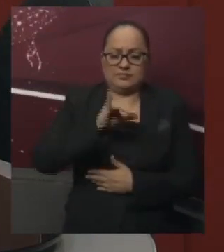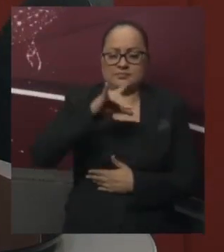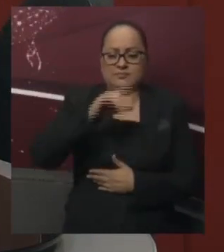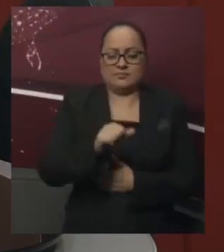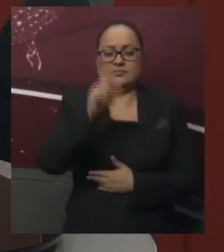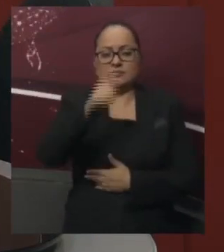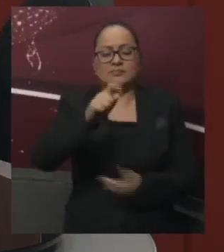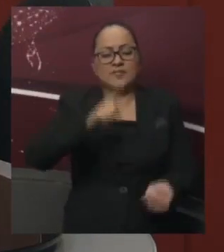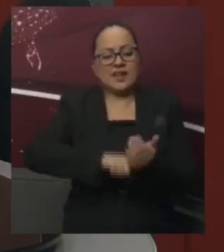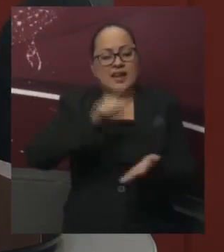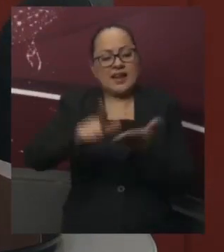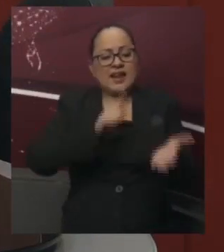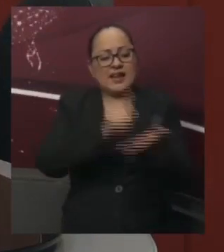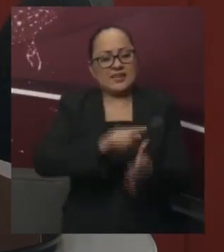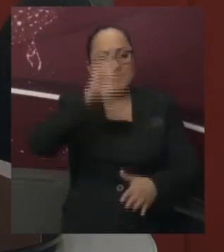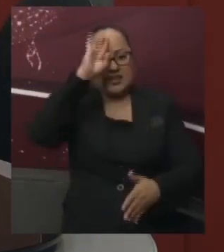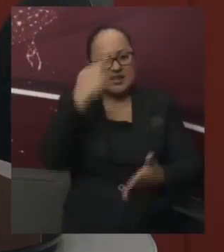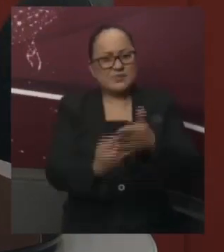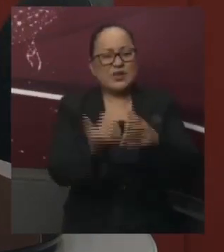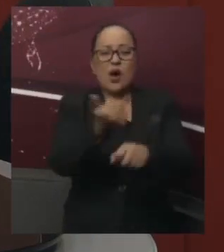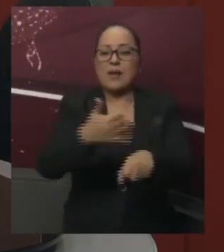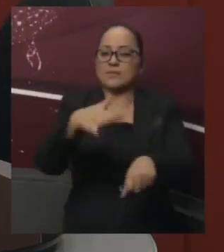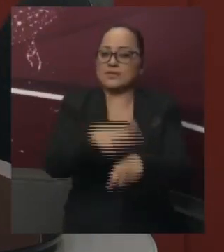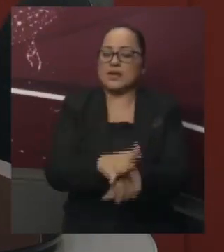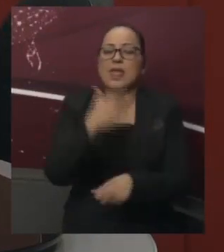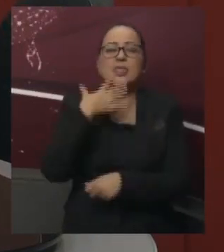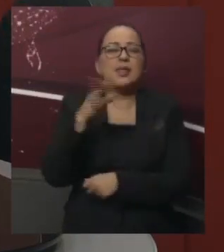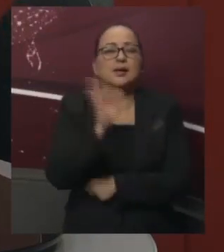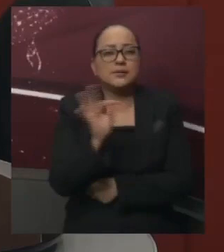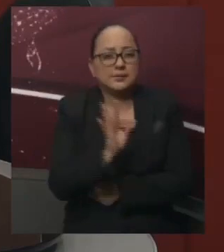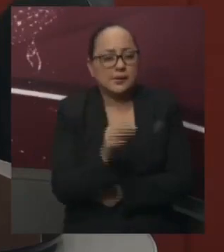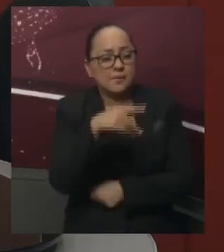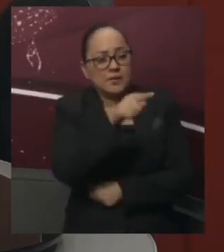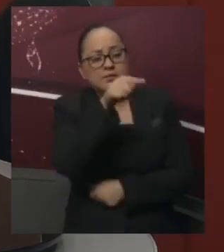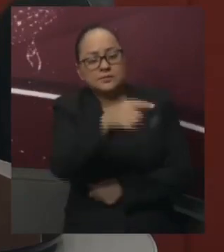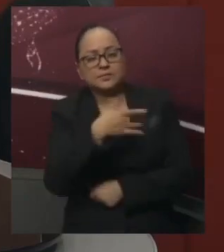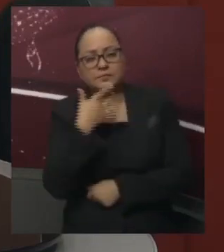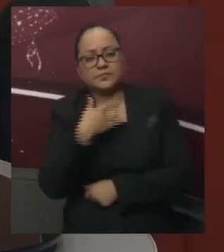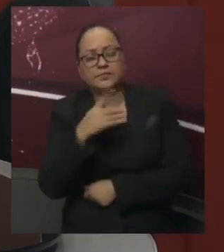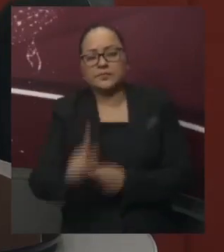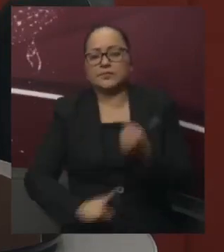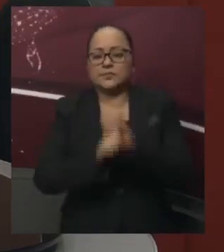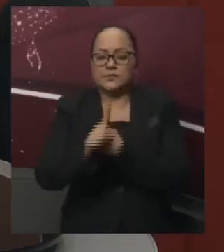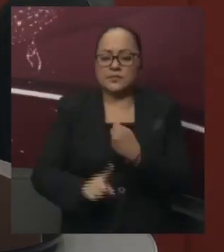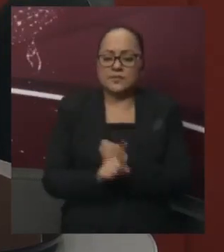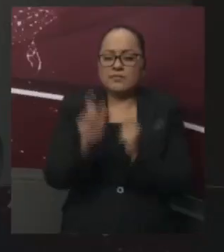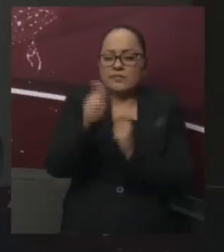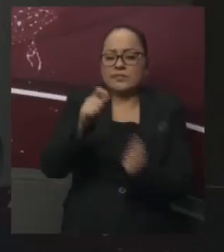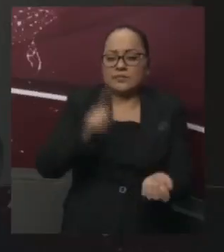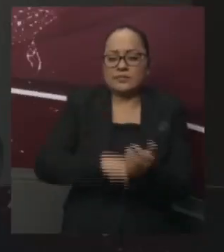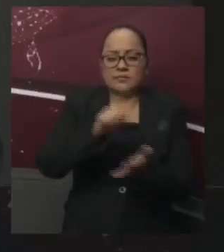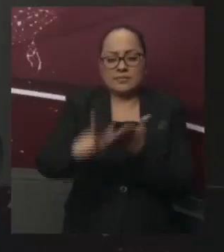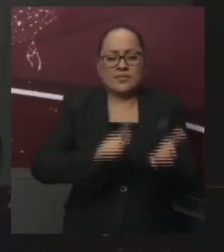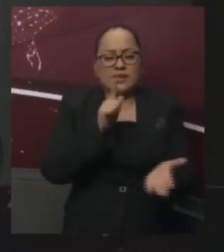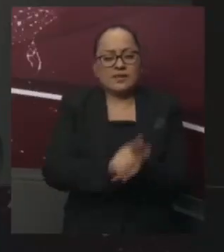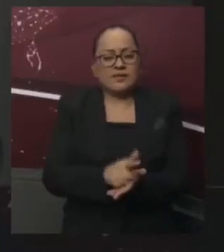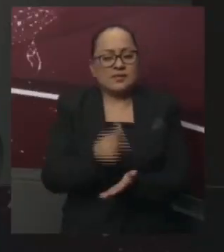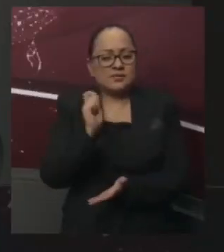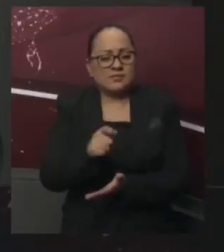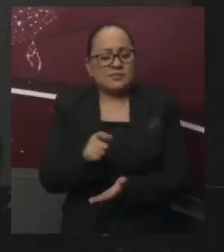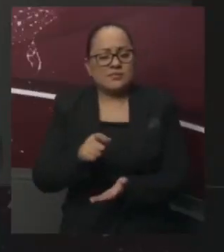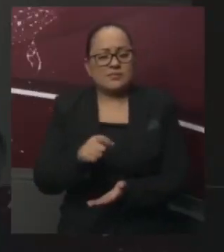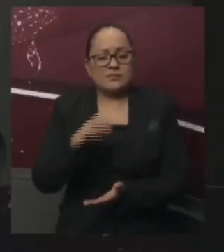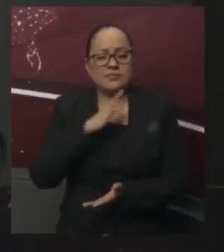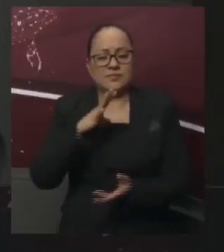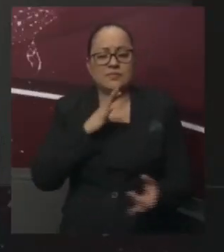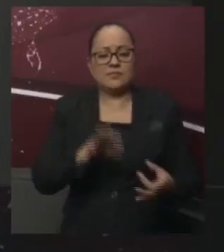faltas administrativas, pero ellos atienden que el problema que quiere atender esa ley es con